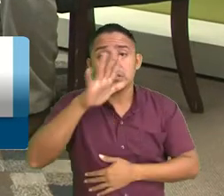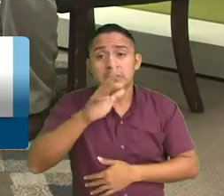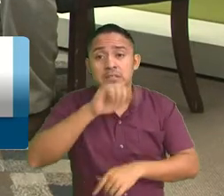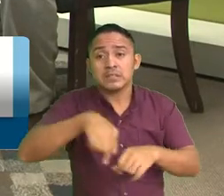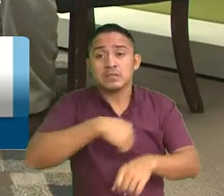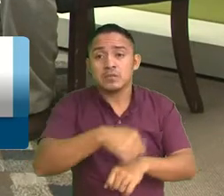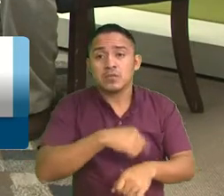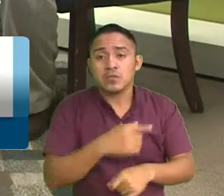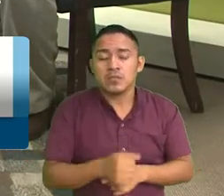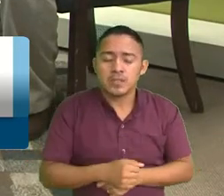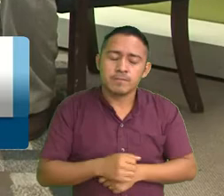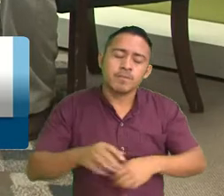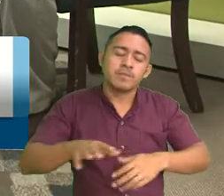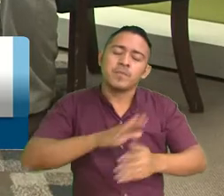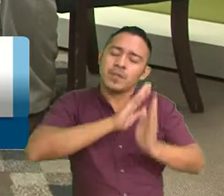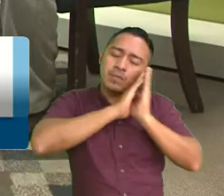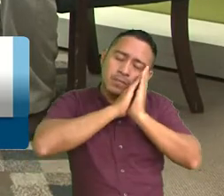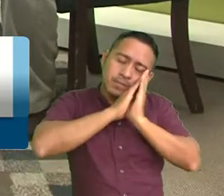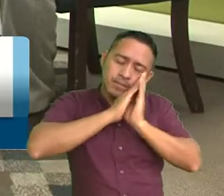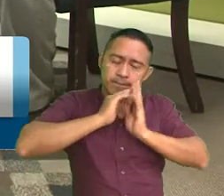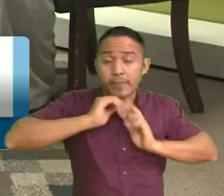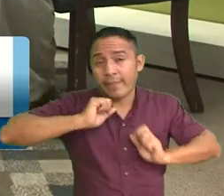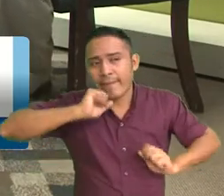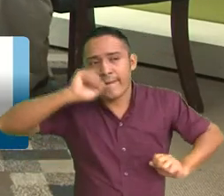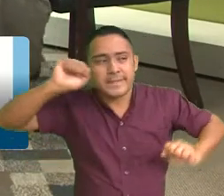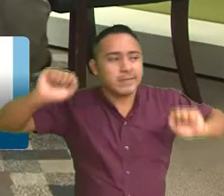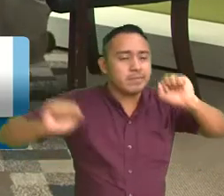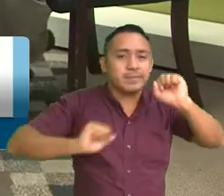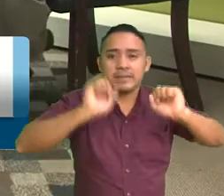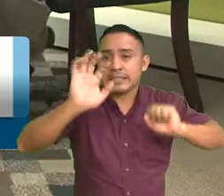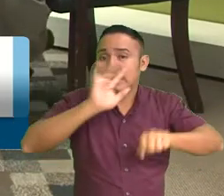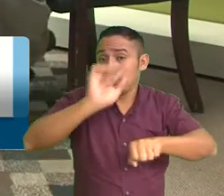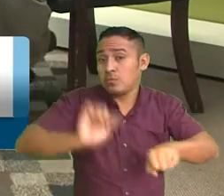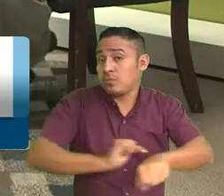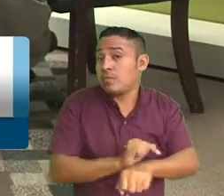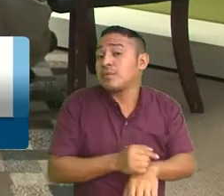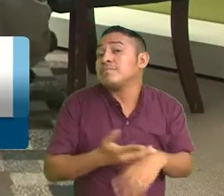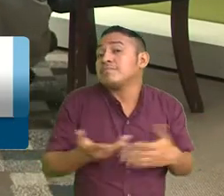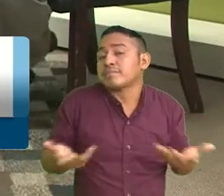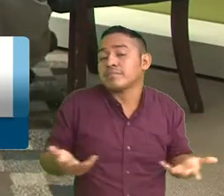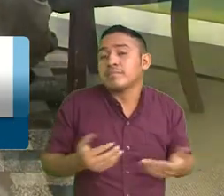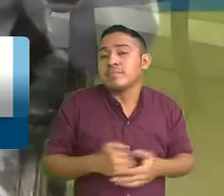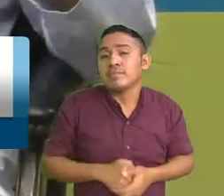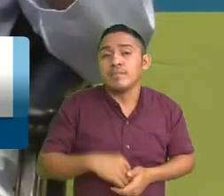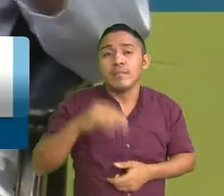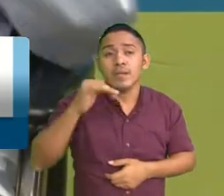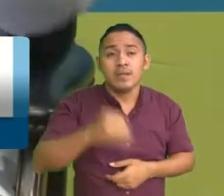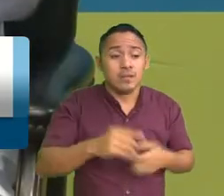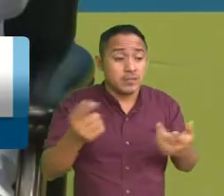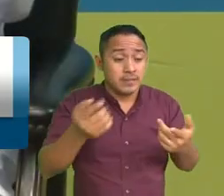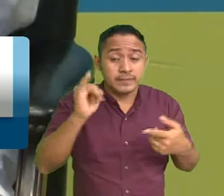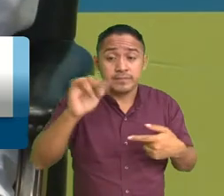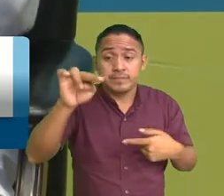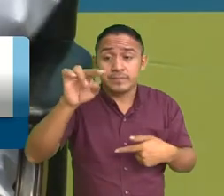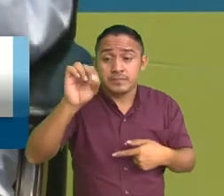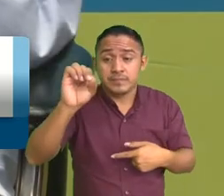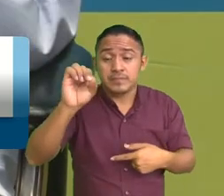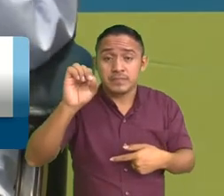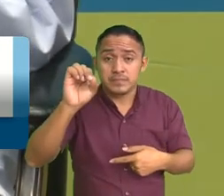que te sabroso. Exactamente. Entonces, el insomnio es una alteración en calidad y